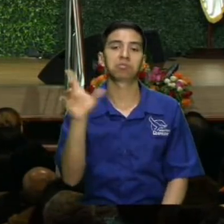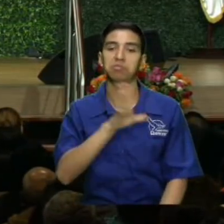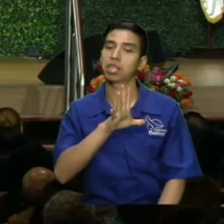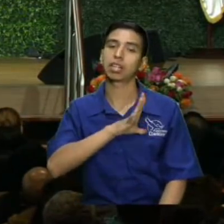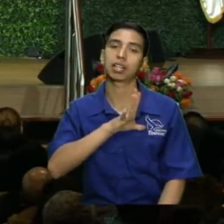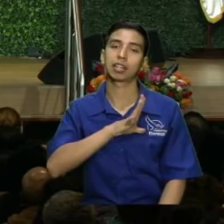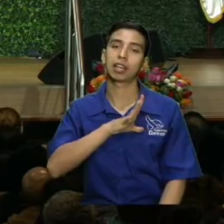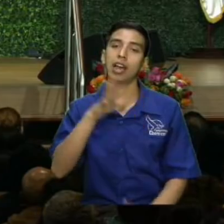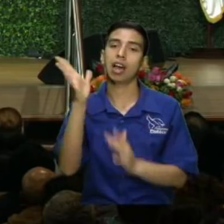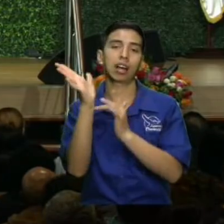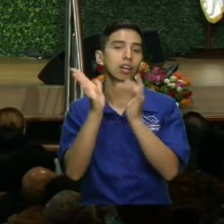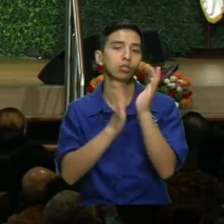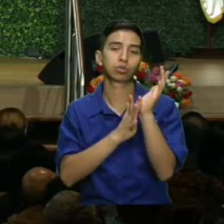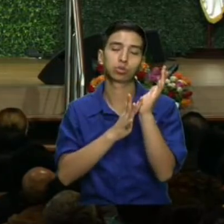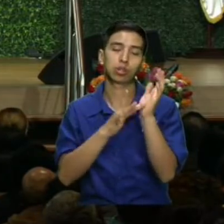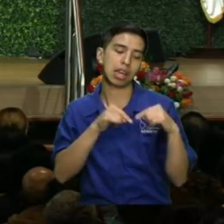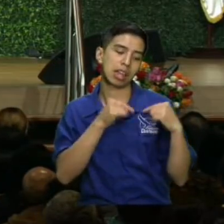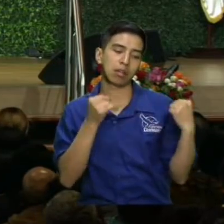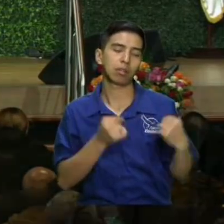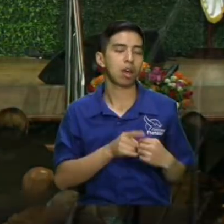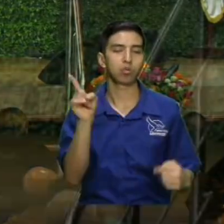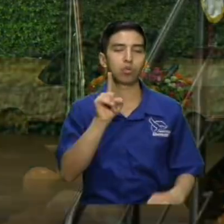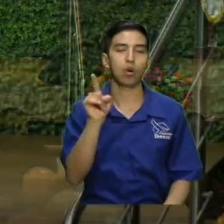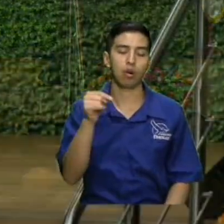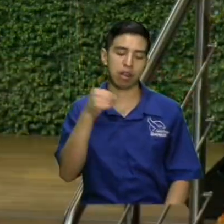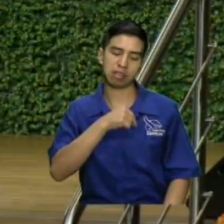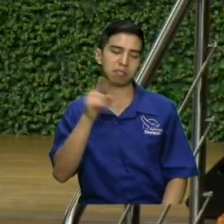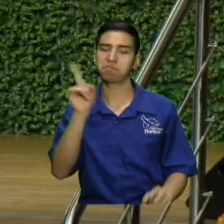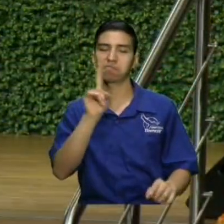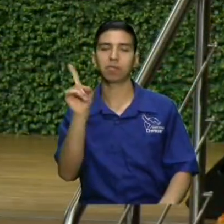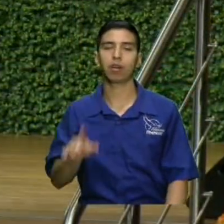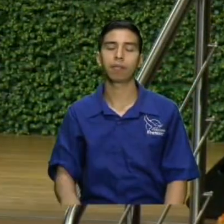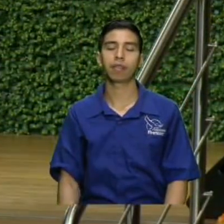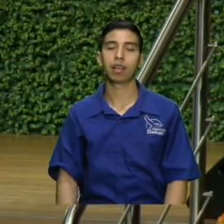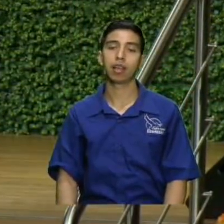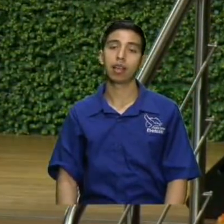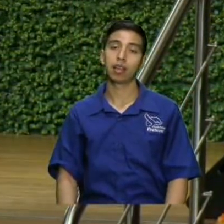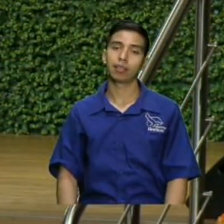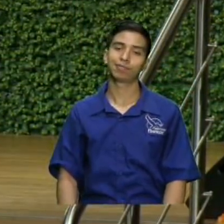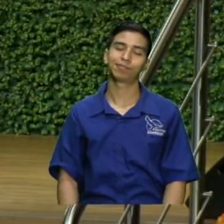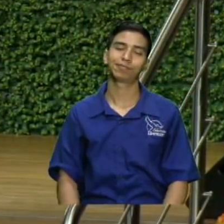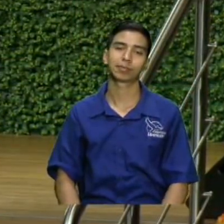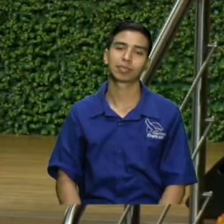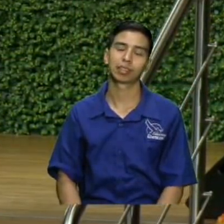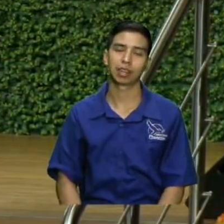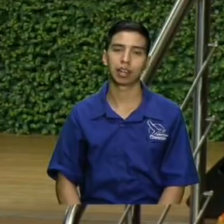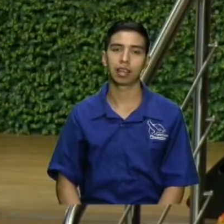No, sin quizá, le puede orar a Dios. Pero no al papá.